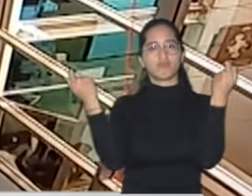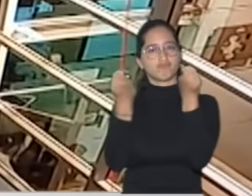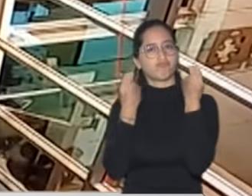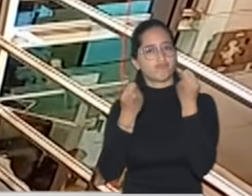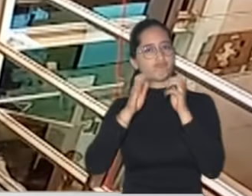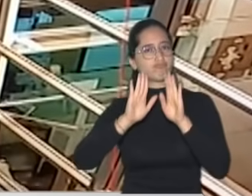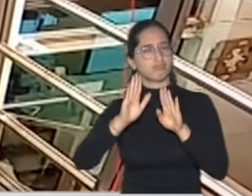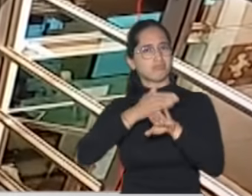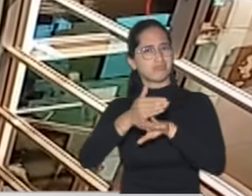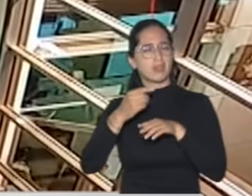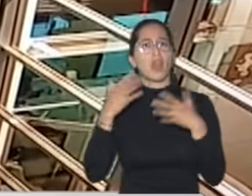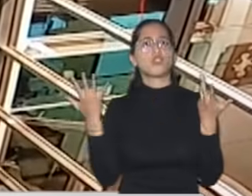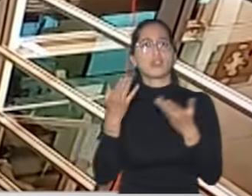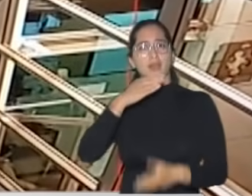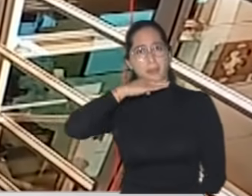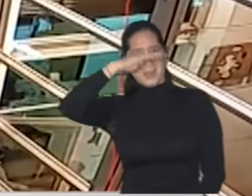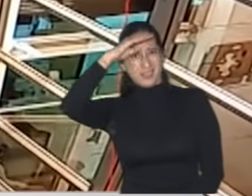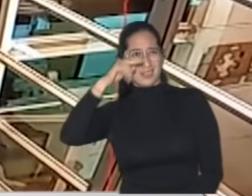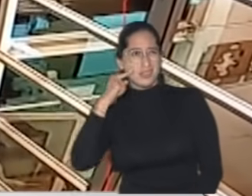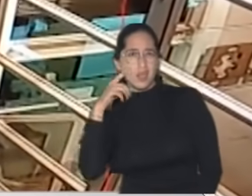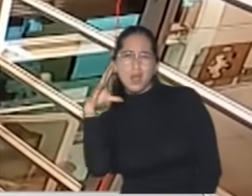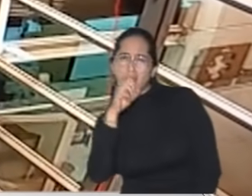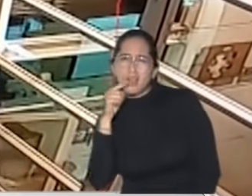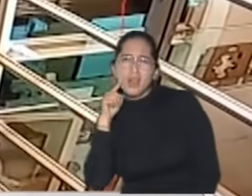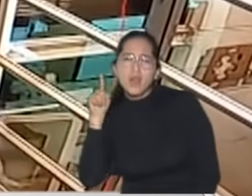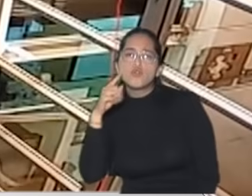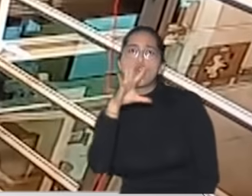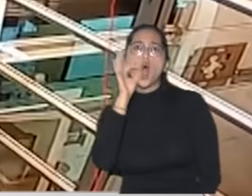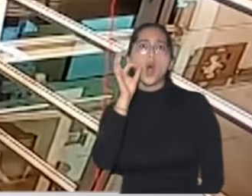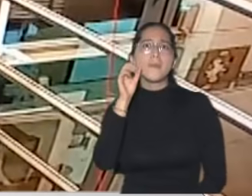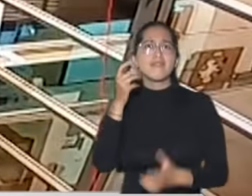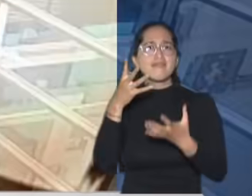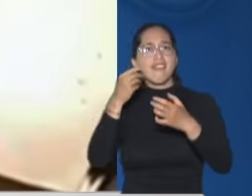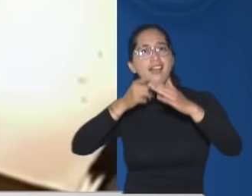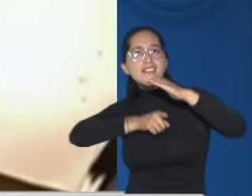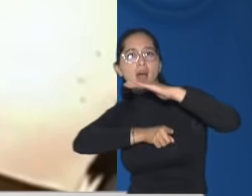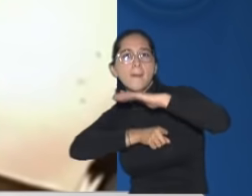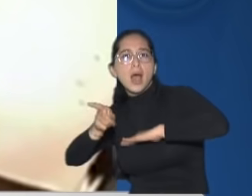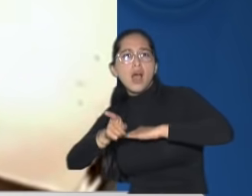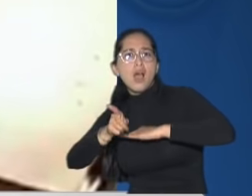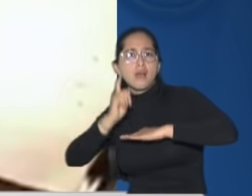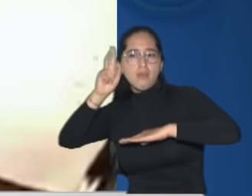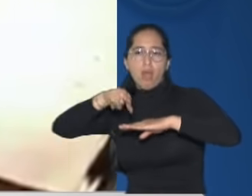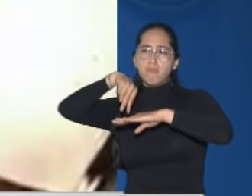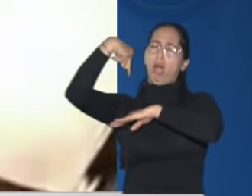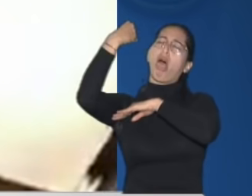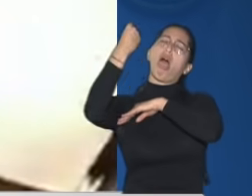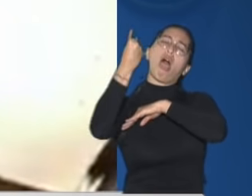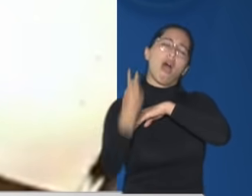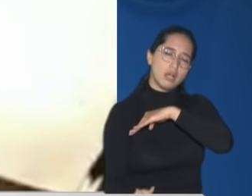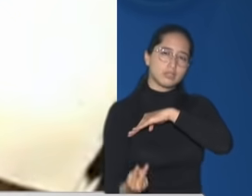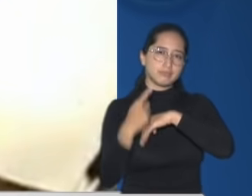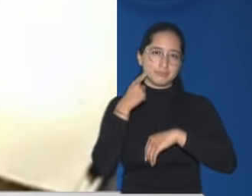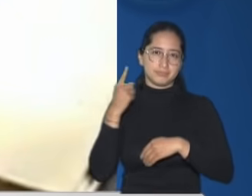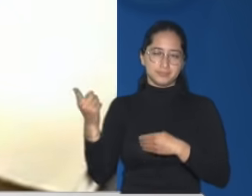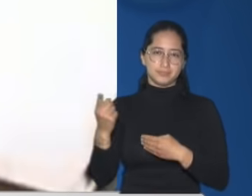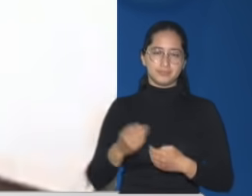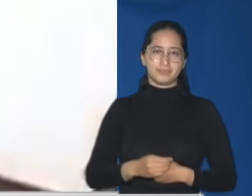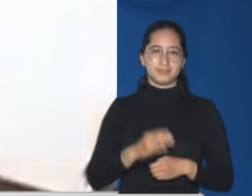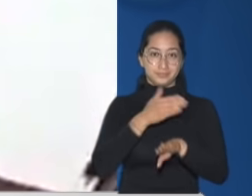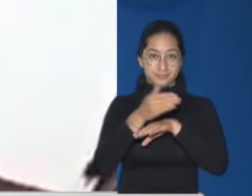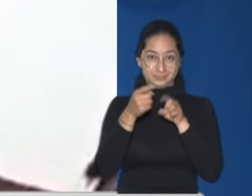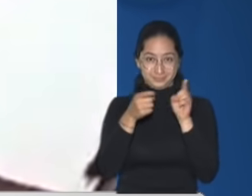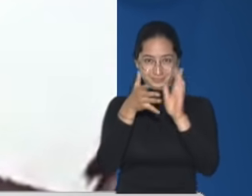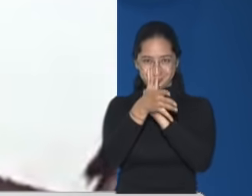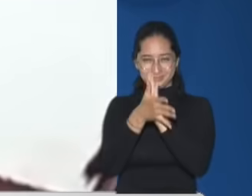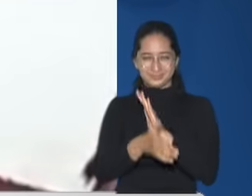intento de fuga en Medellín. En video quedó registrado el momento en el que un hombre se lanza por una ventana para intentar escapar del búnker de la